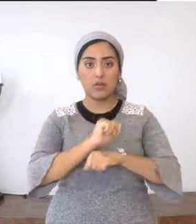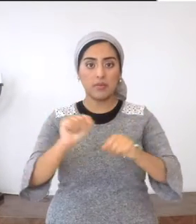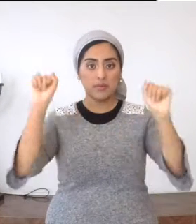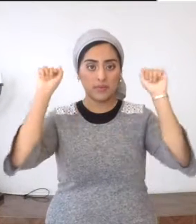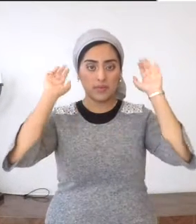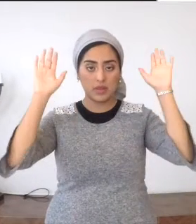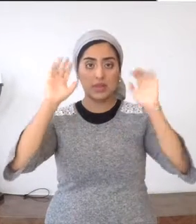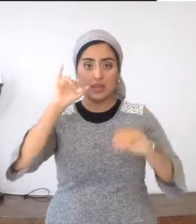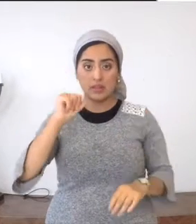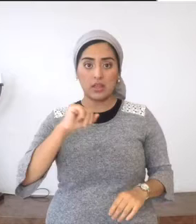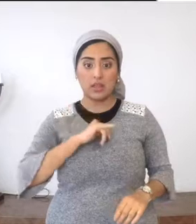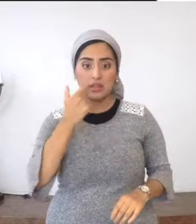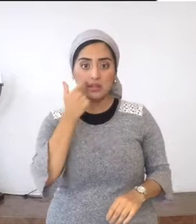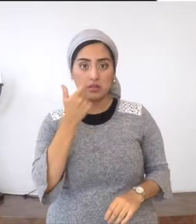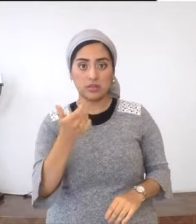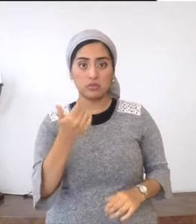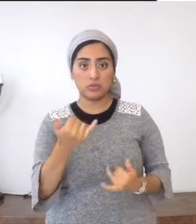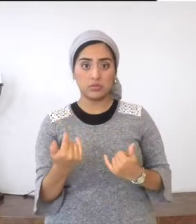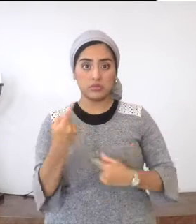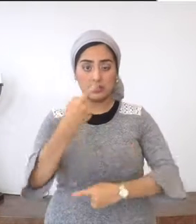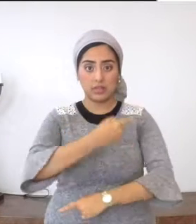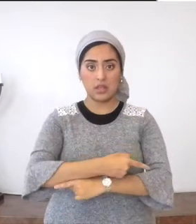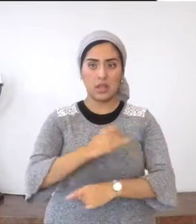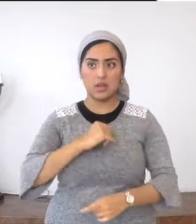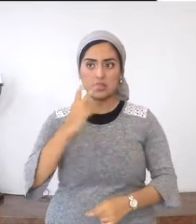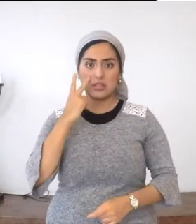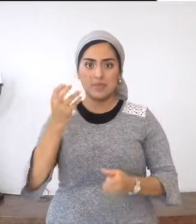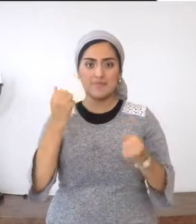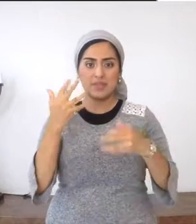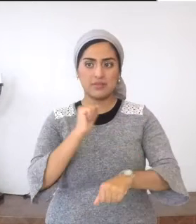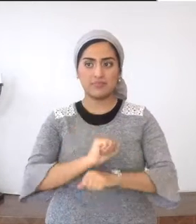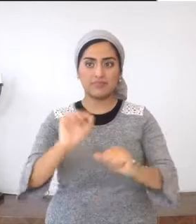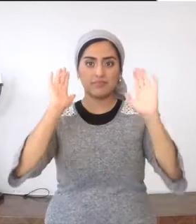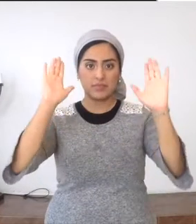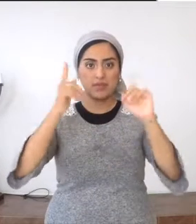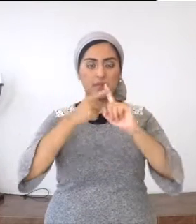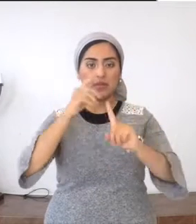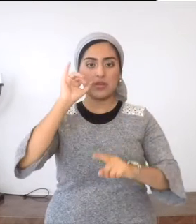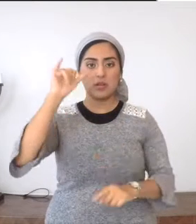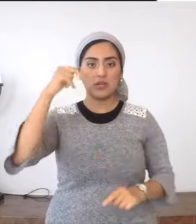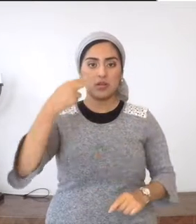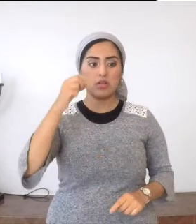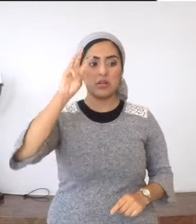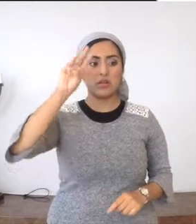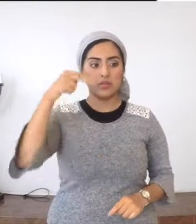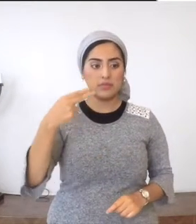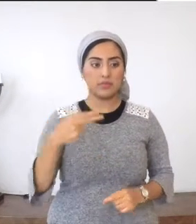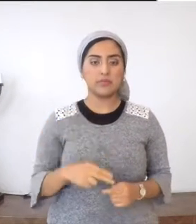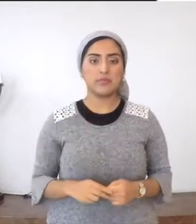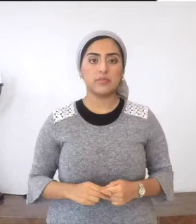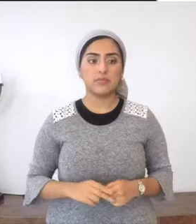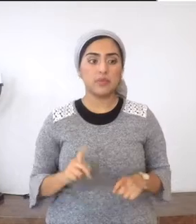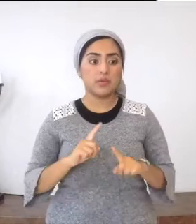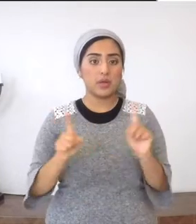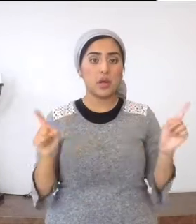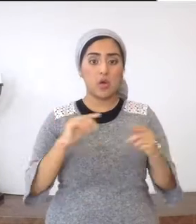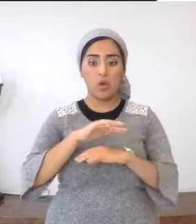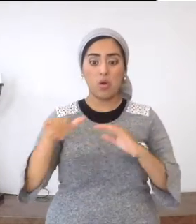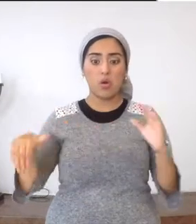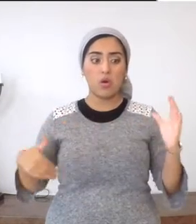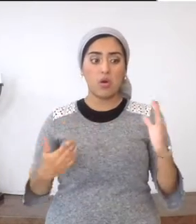El eterno Hace milagros Claro que si Yo he sido testigo Hoy en el día Yo vi muchos milagros De Yahweh